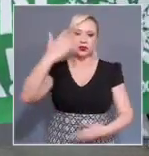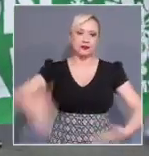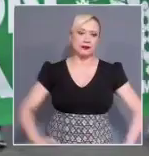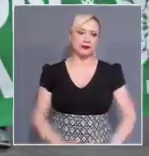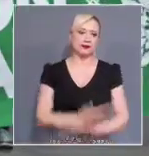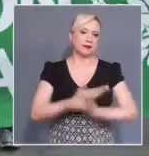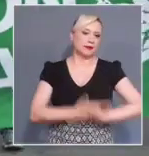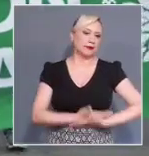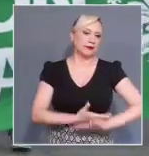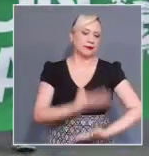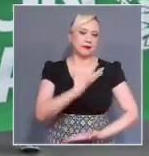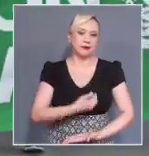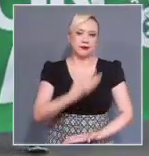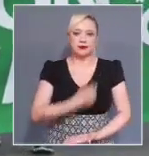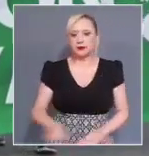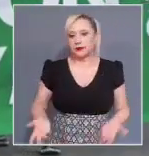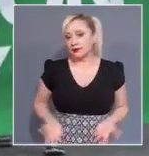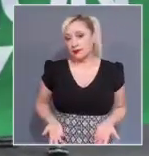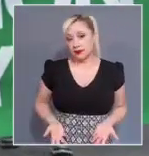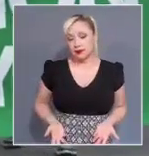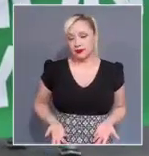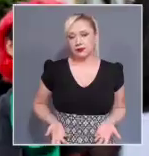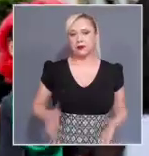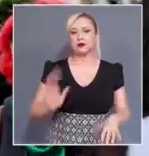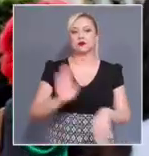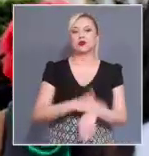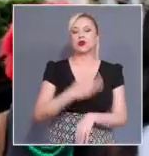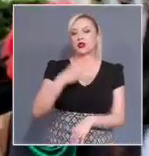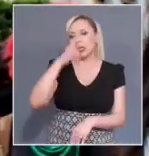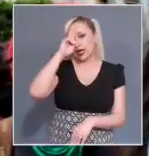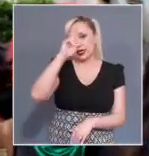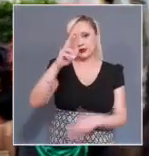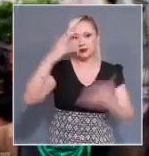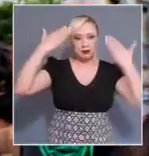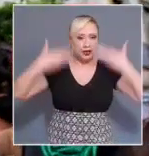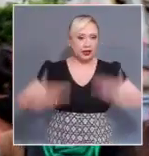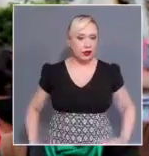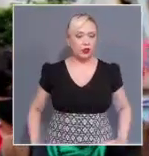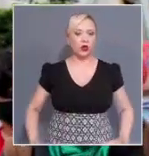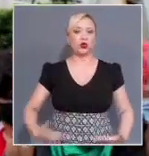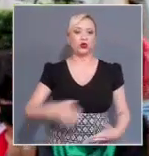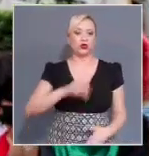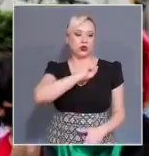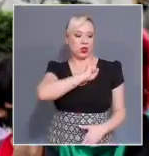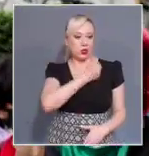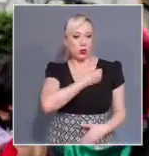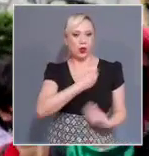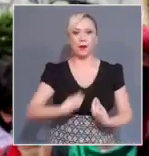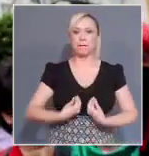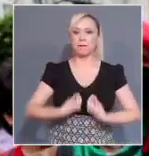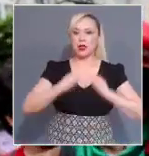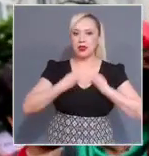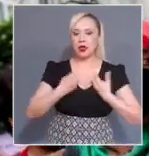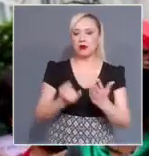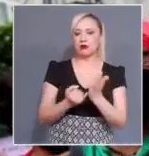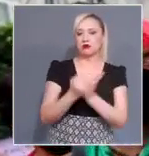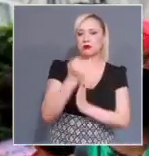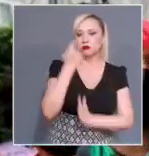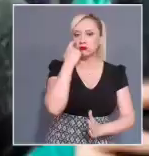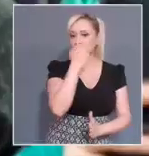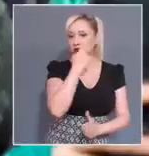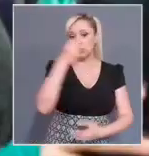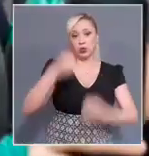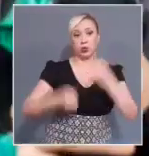diversos derechos, como la dignidad humana, salud, decisión y vida, entre otros, que han sido protegidos por la Corte y